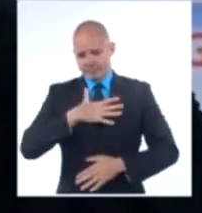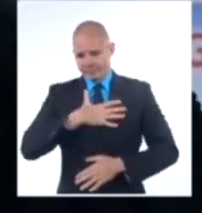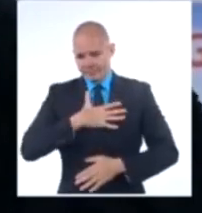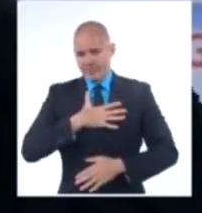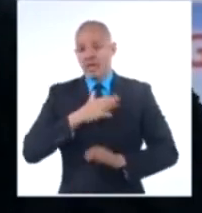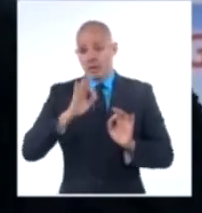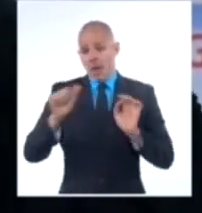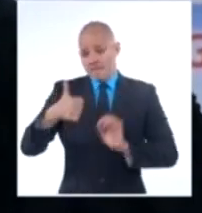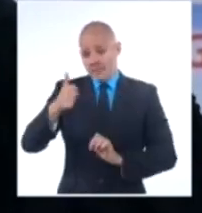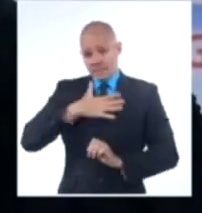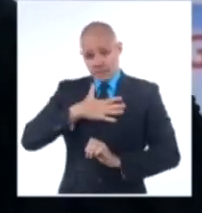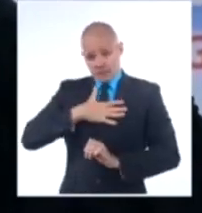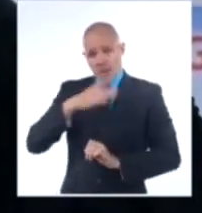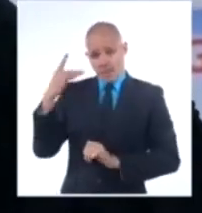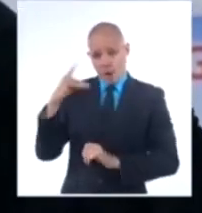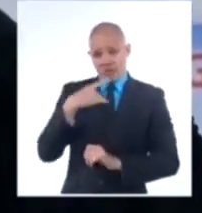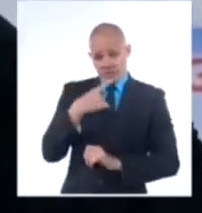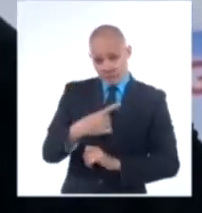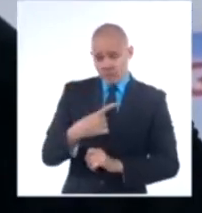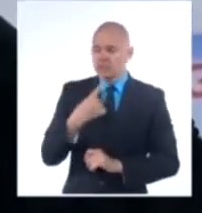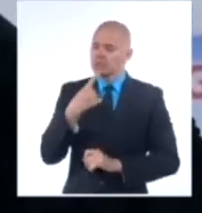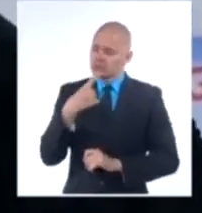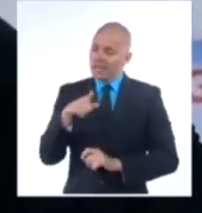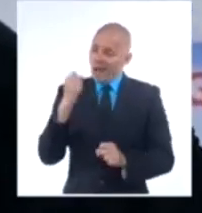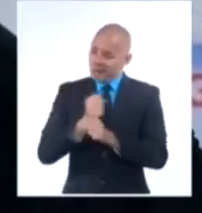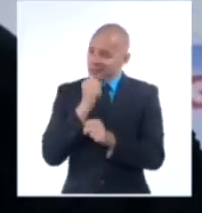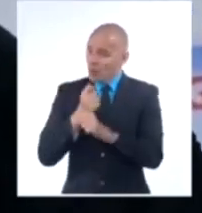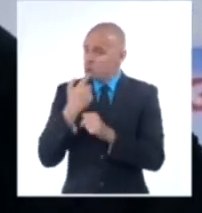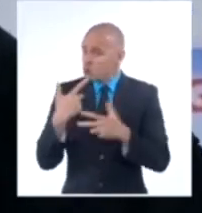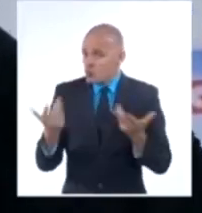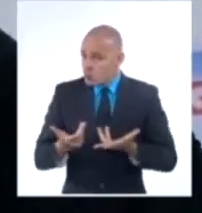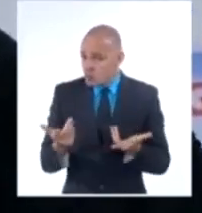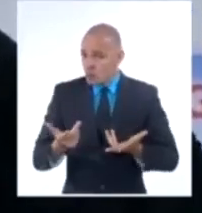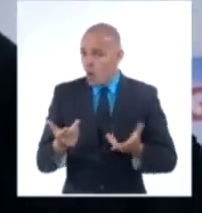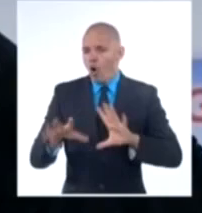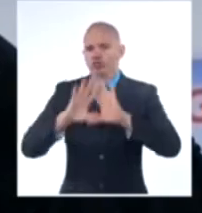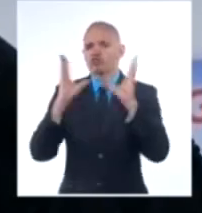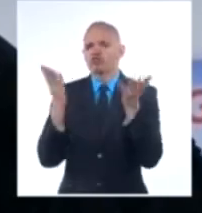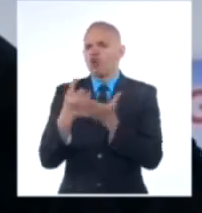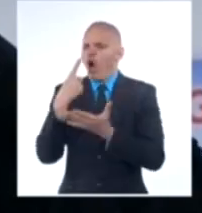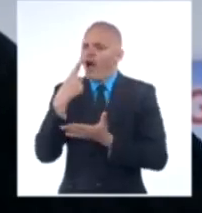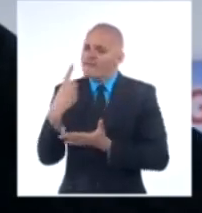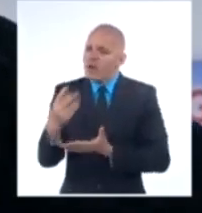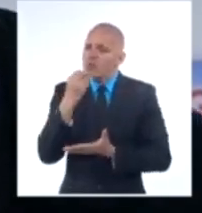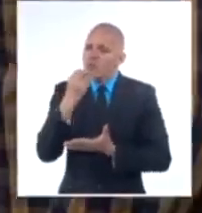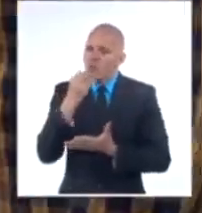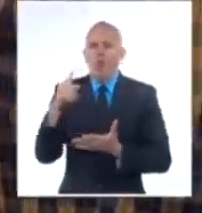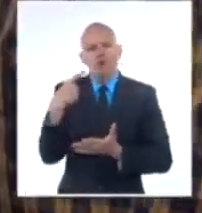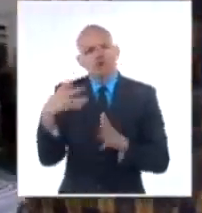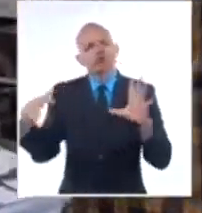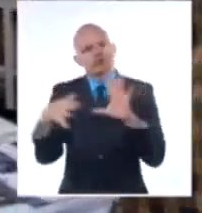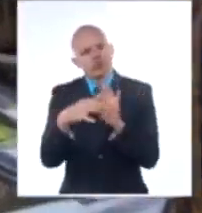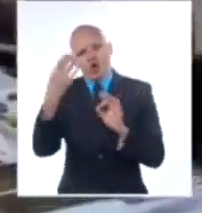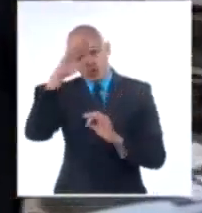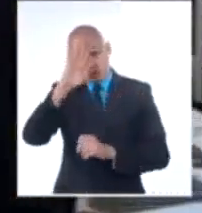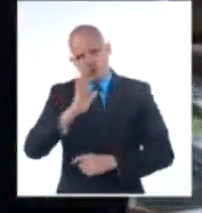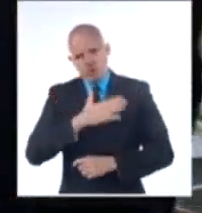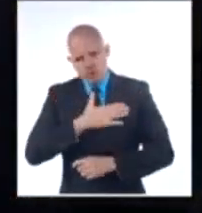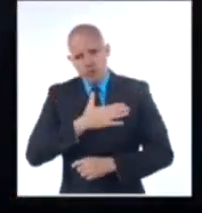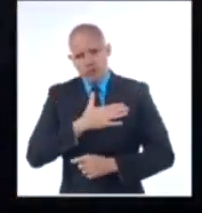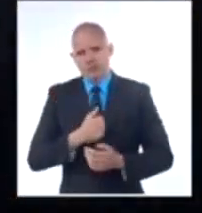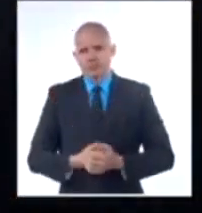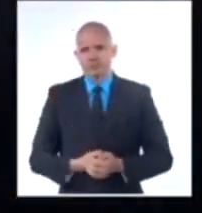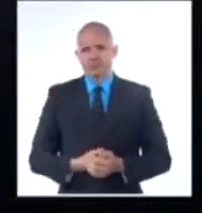Catacora nos ha encargado de que trabajemos ampliamente con todo lo que se pueda con el país hermano de Cuba. Brito y González compartieron